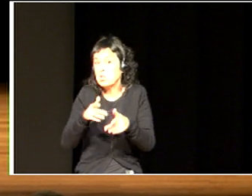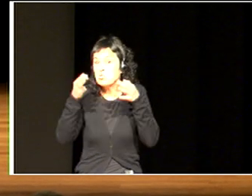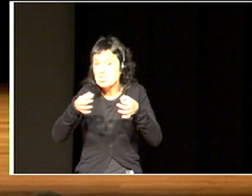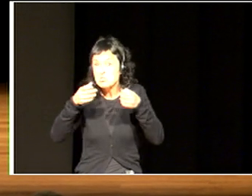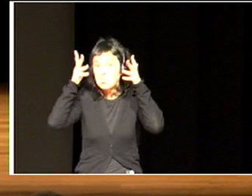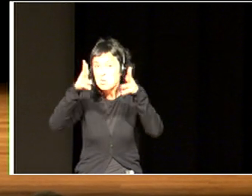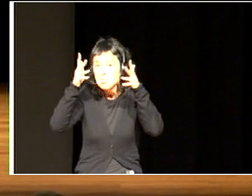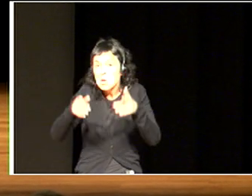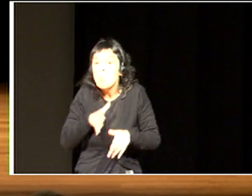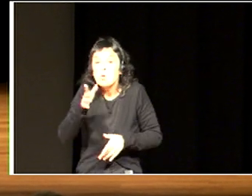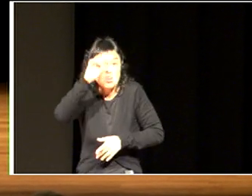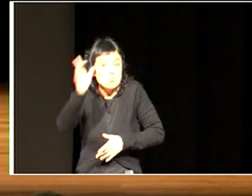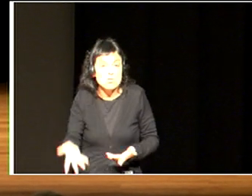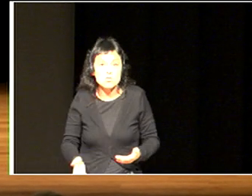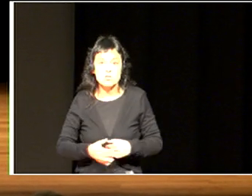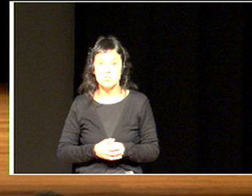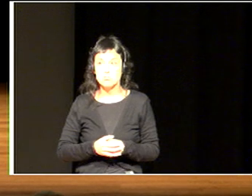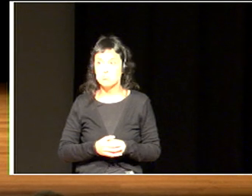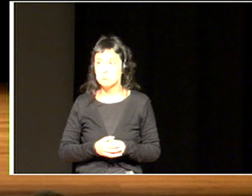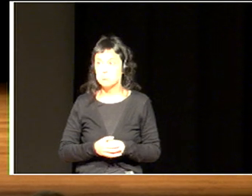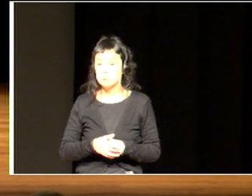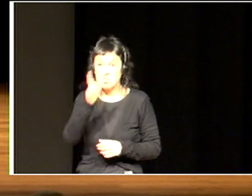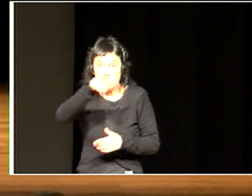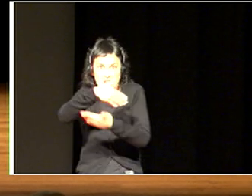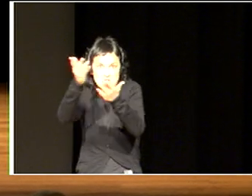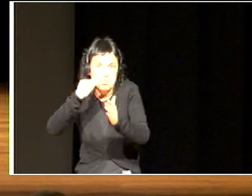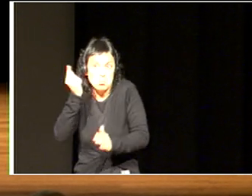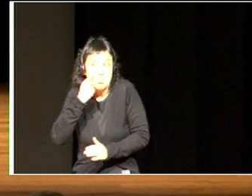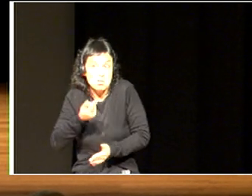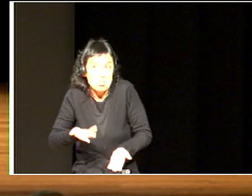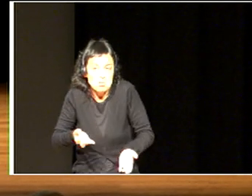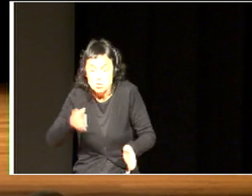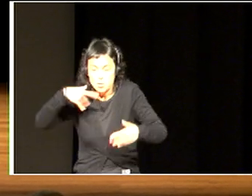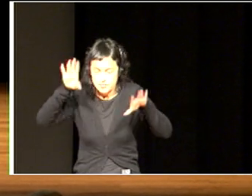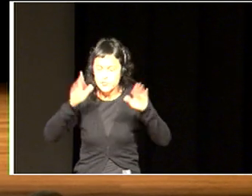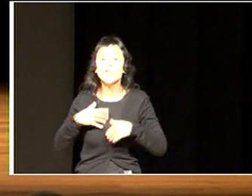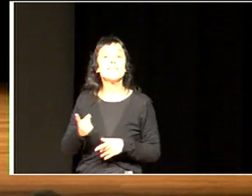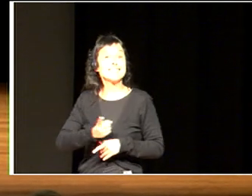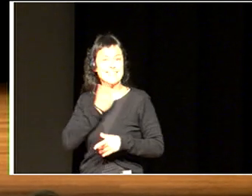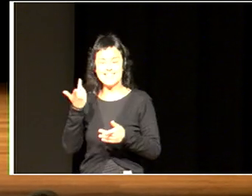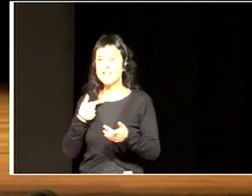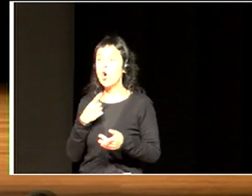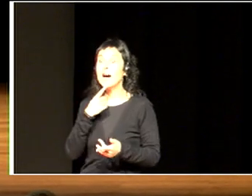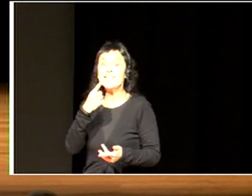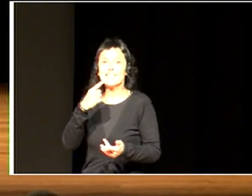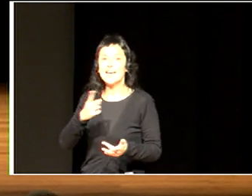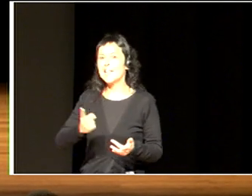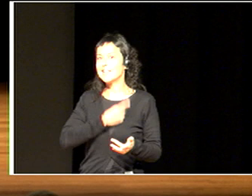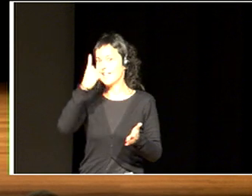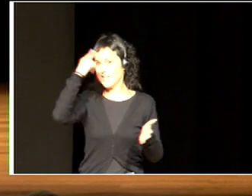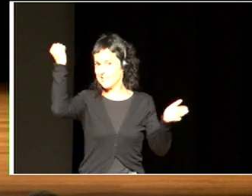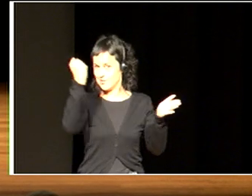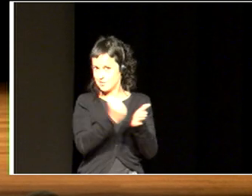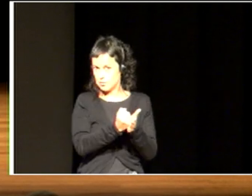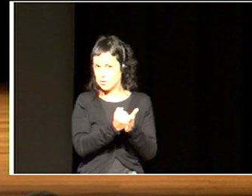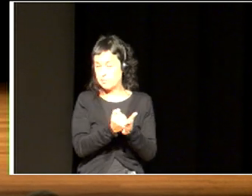tengo está en la agenda todos los años no sé cómo no se dan cuenta como bueno yo llego siempre ese día y el día el estereotipo voy pac para que me